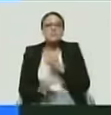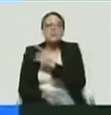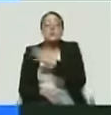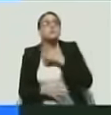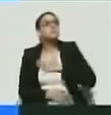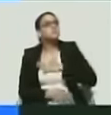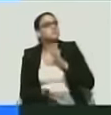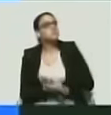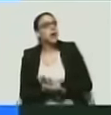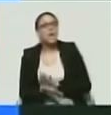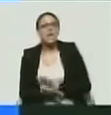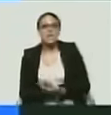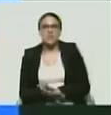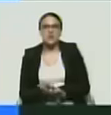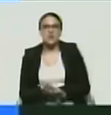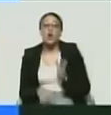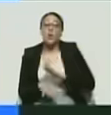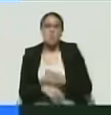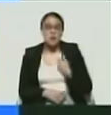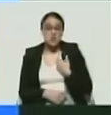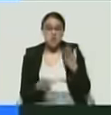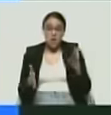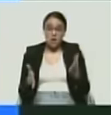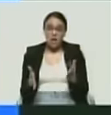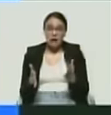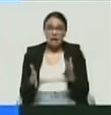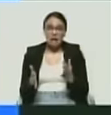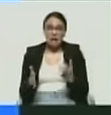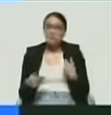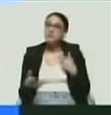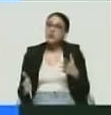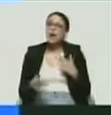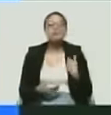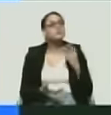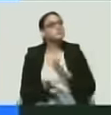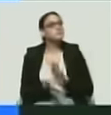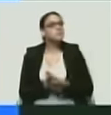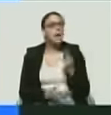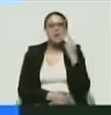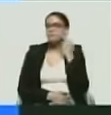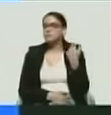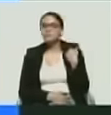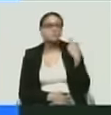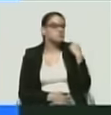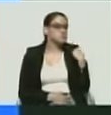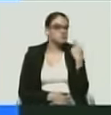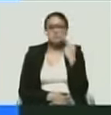Mano ganado, no se tranca, como decimos aquí en Venezuela, en alusión al dominó.